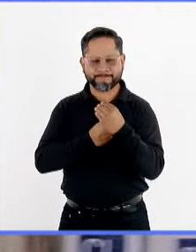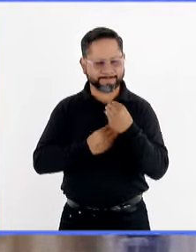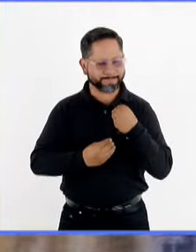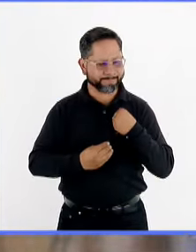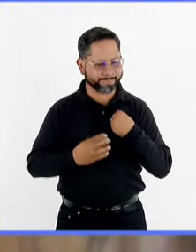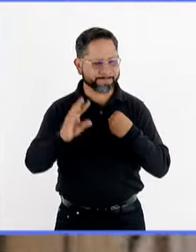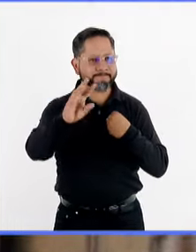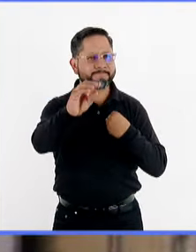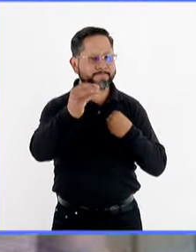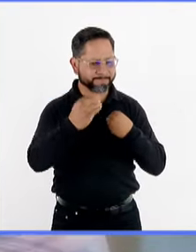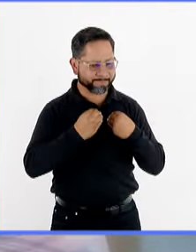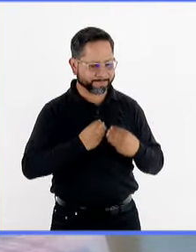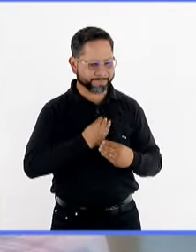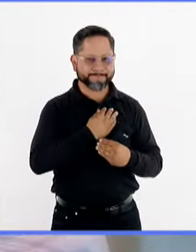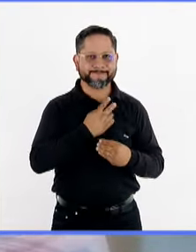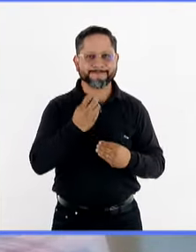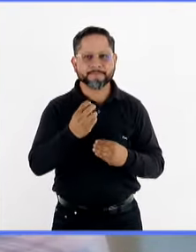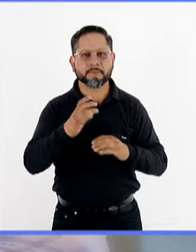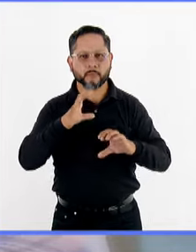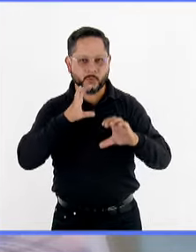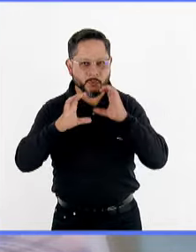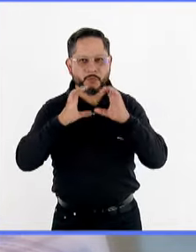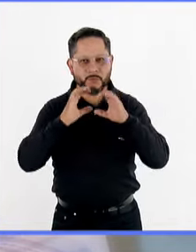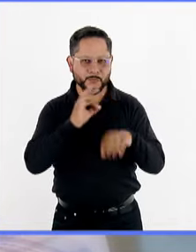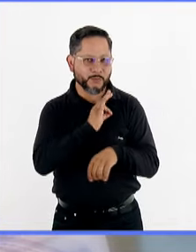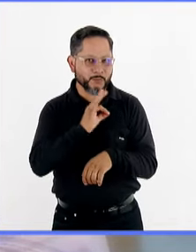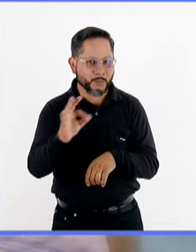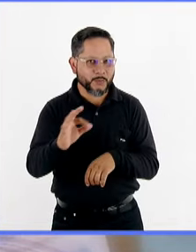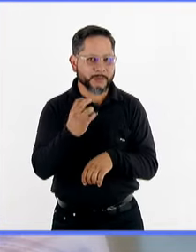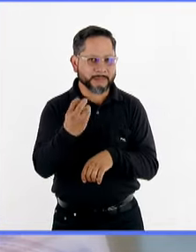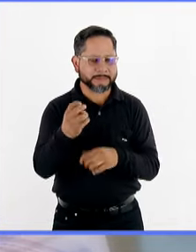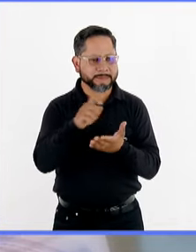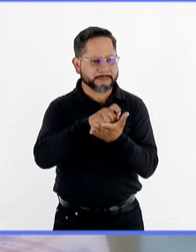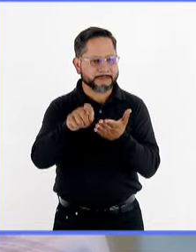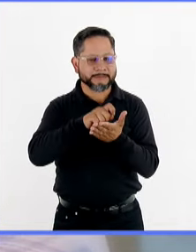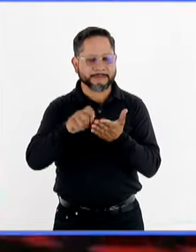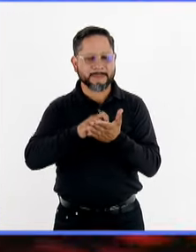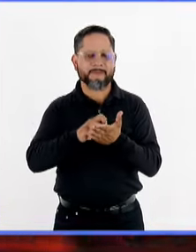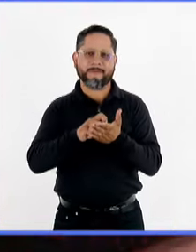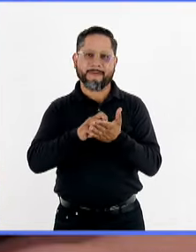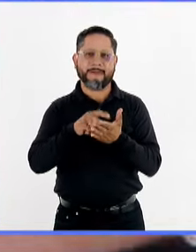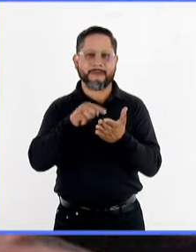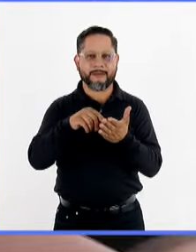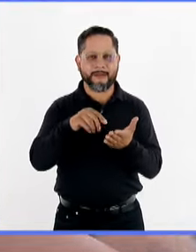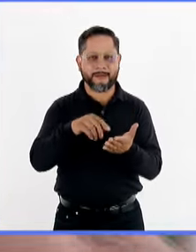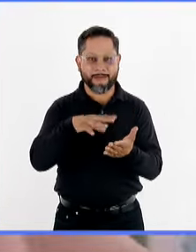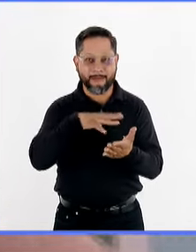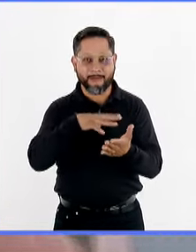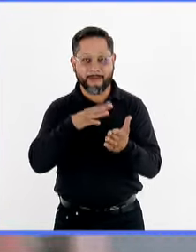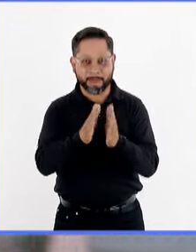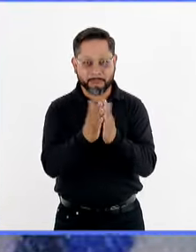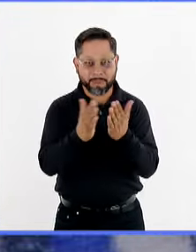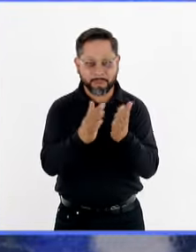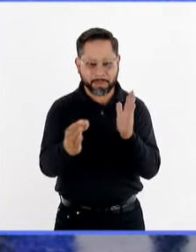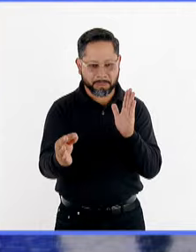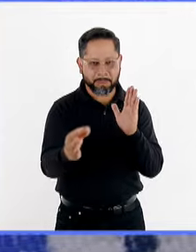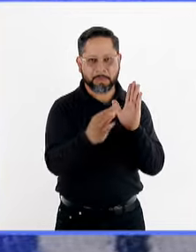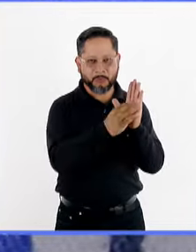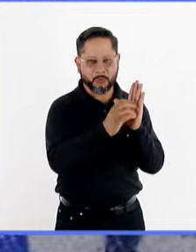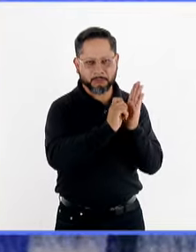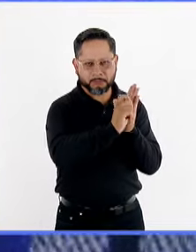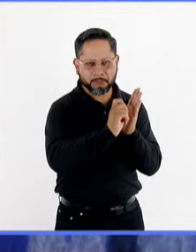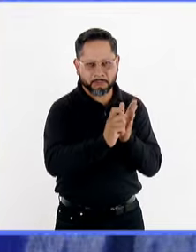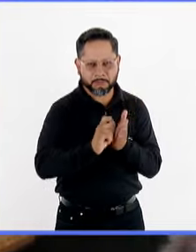pues esta onda como formal de la publicación y de tener una portada y algo muy físico y muy mío.